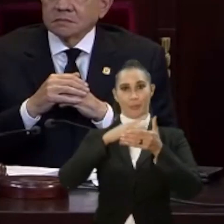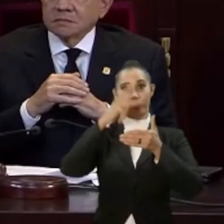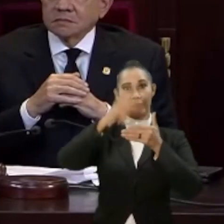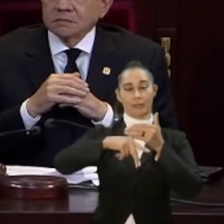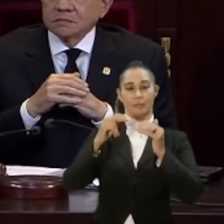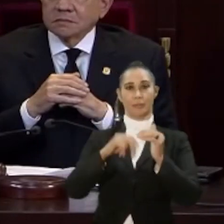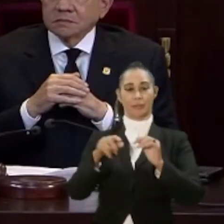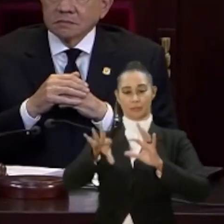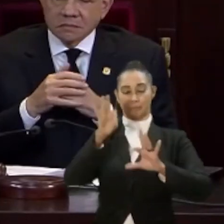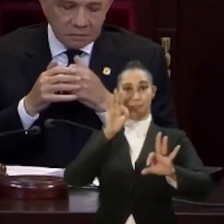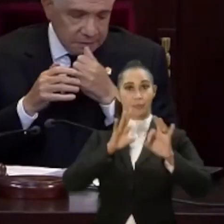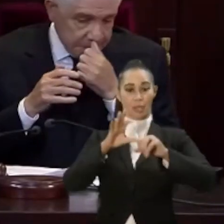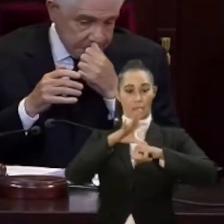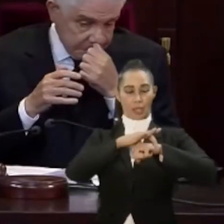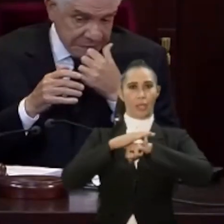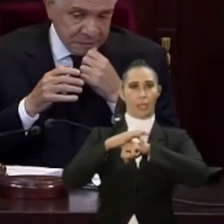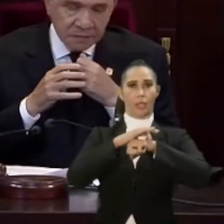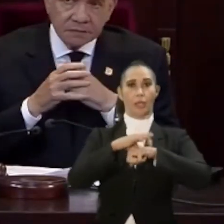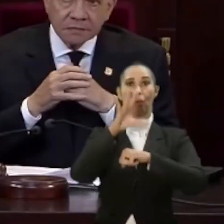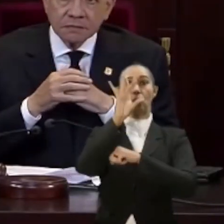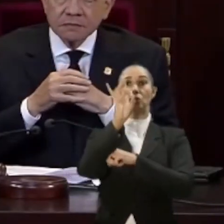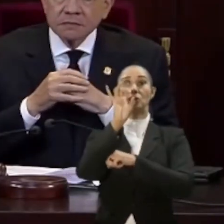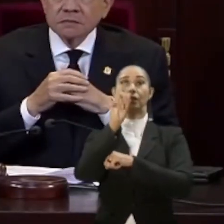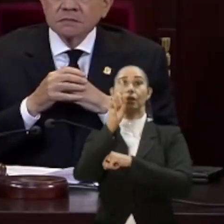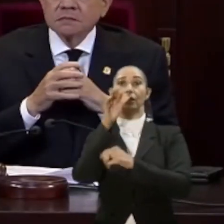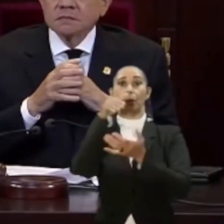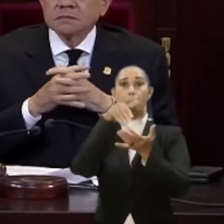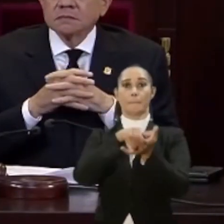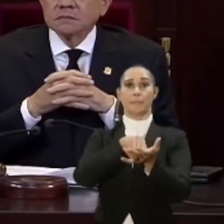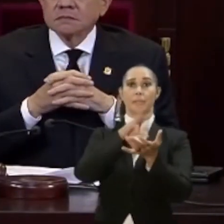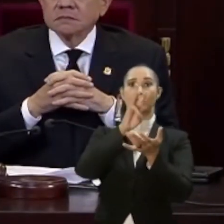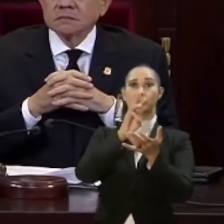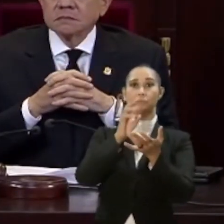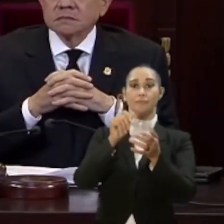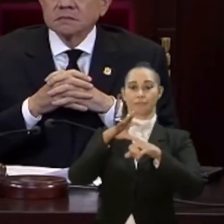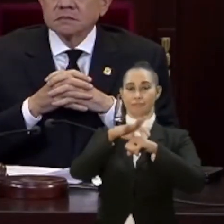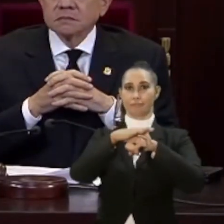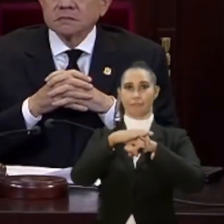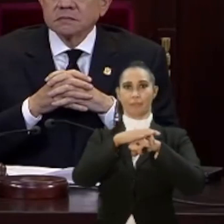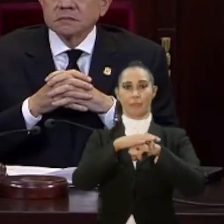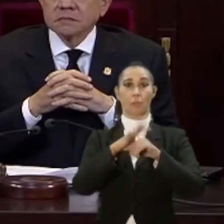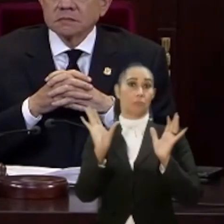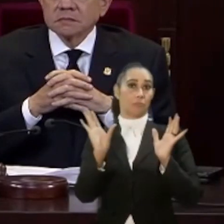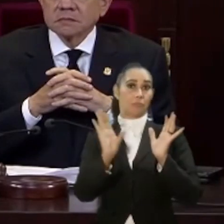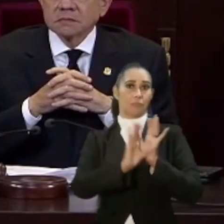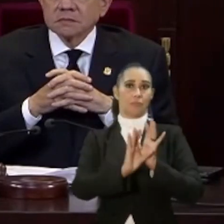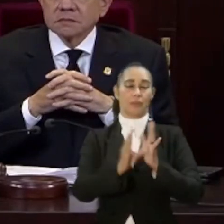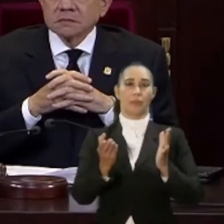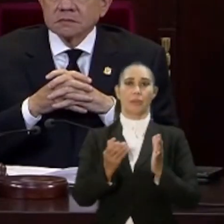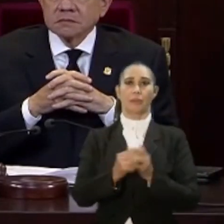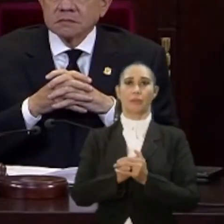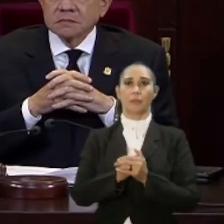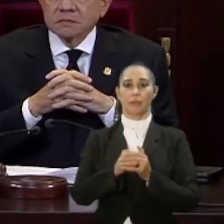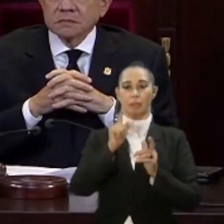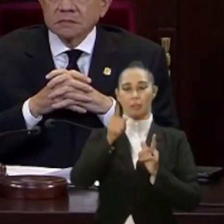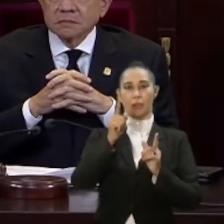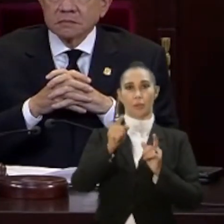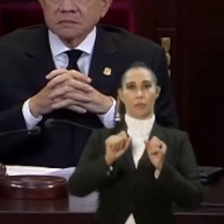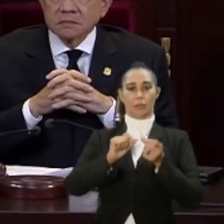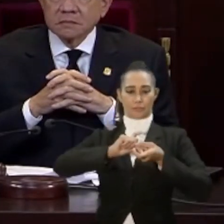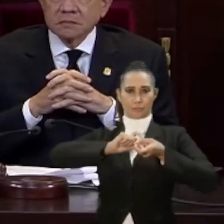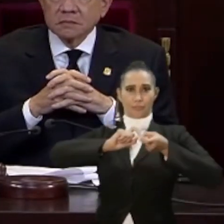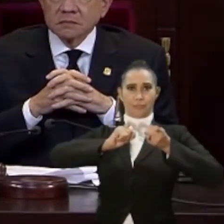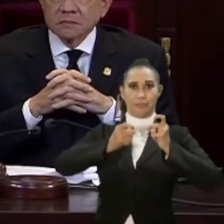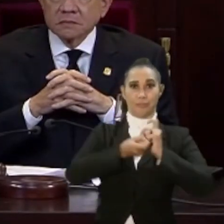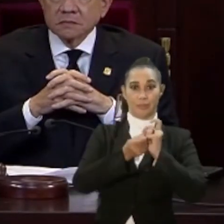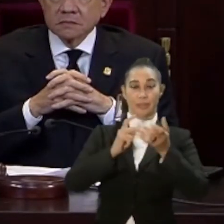los levantamientos parcelarios de 81.196 inmuebles. Como ejemplo de un caso transformador